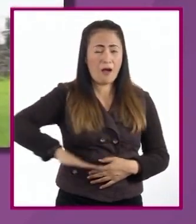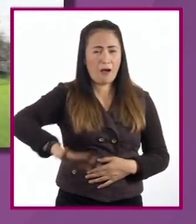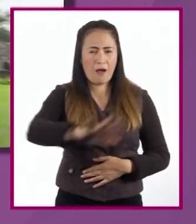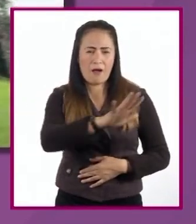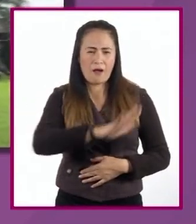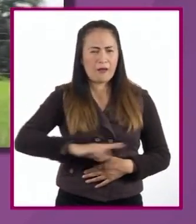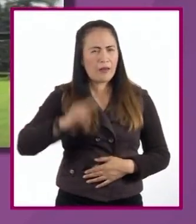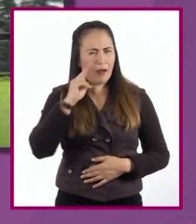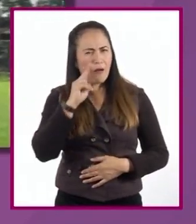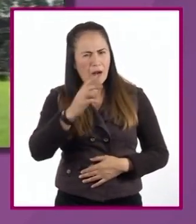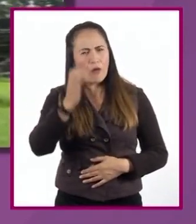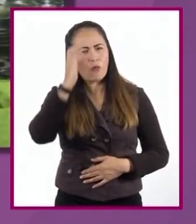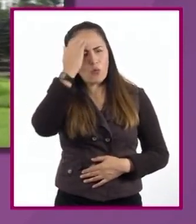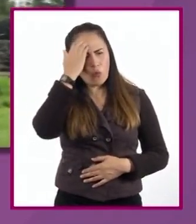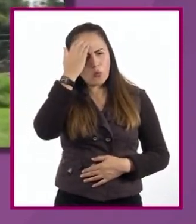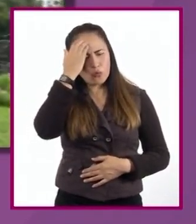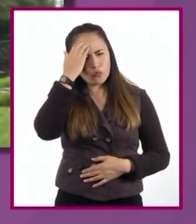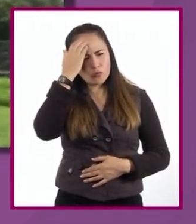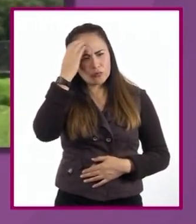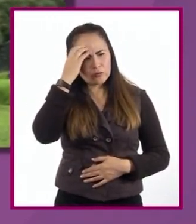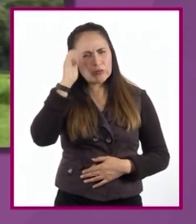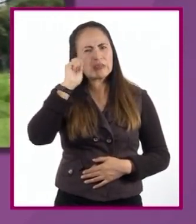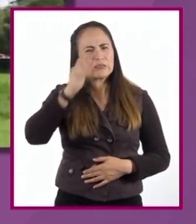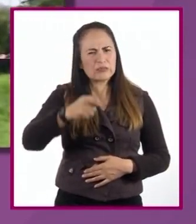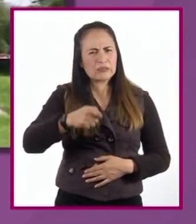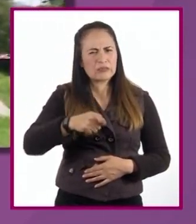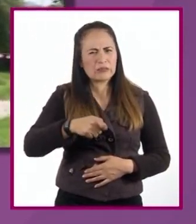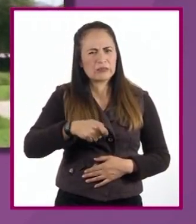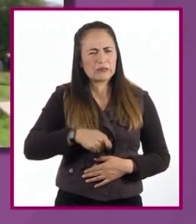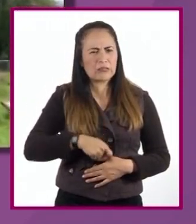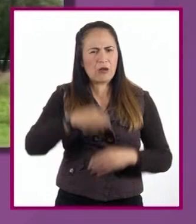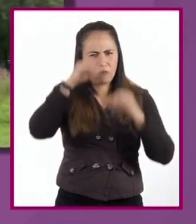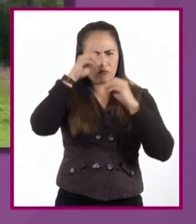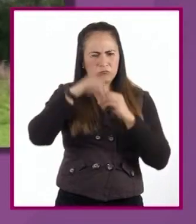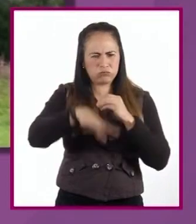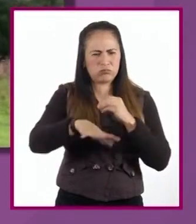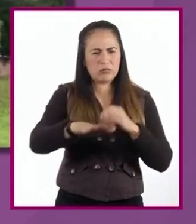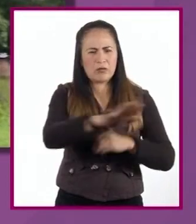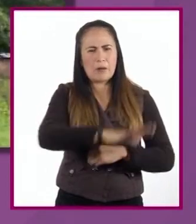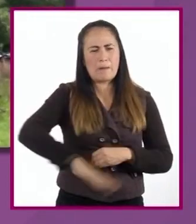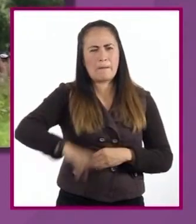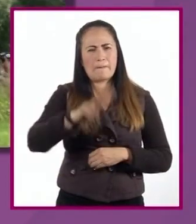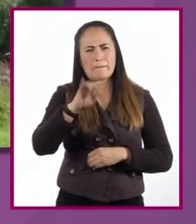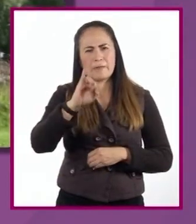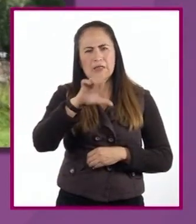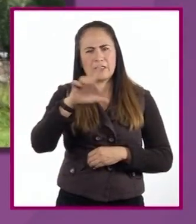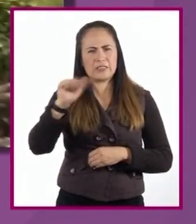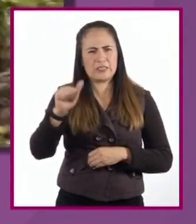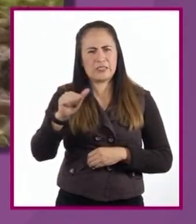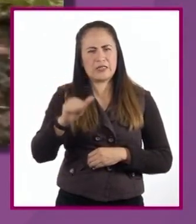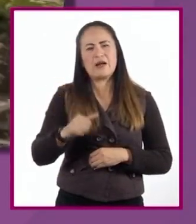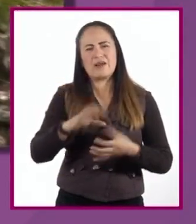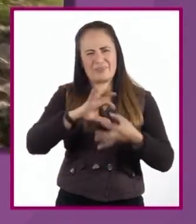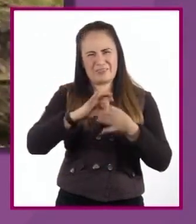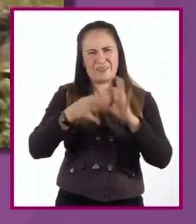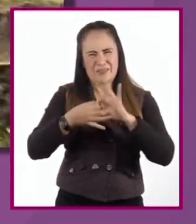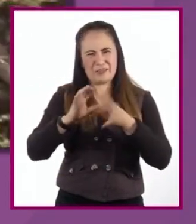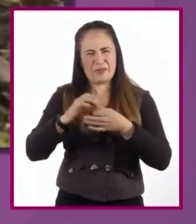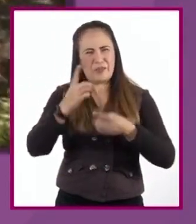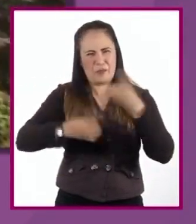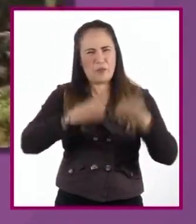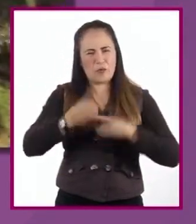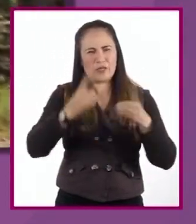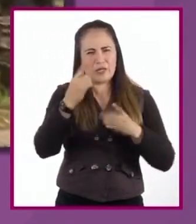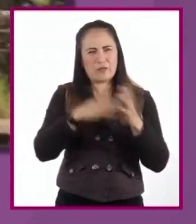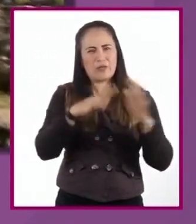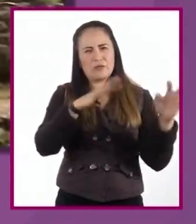conocemos procede de las excavaciones realizadas para construir la Villa Olímpica de 1968, actualmente conocida